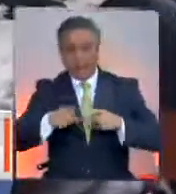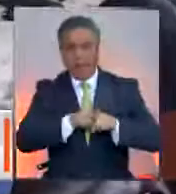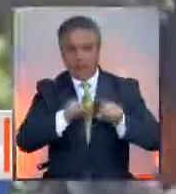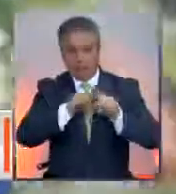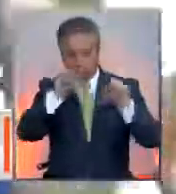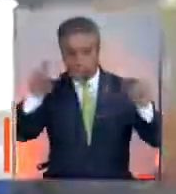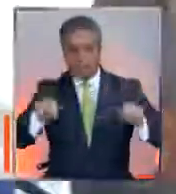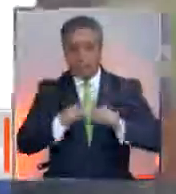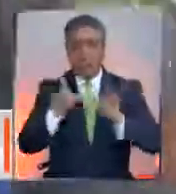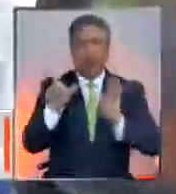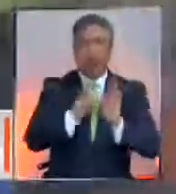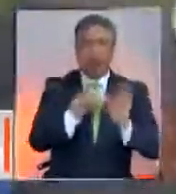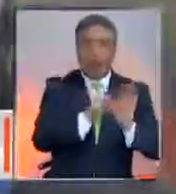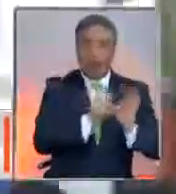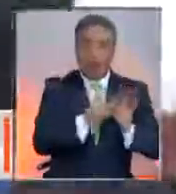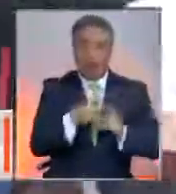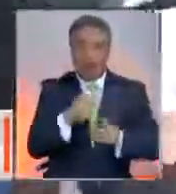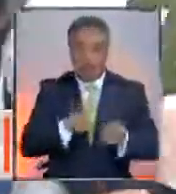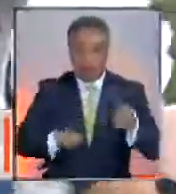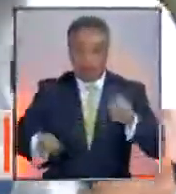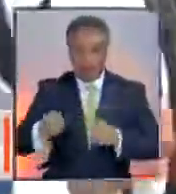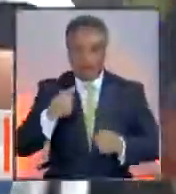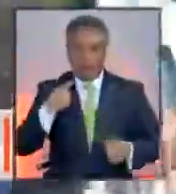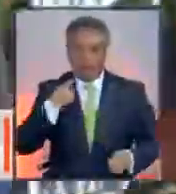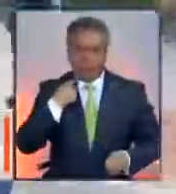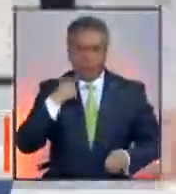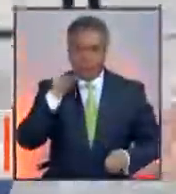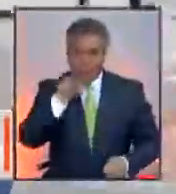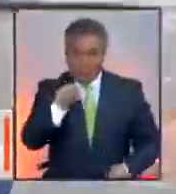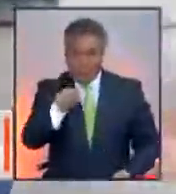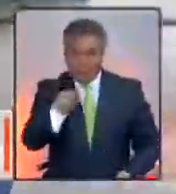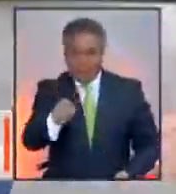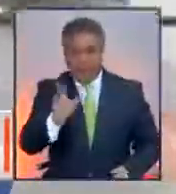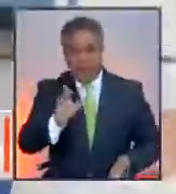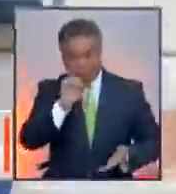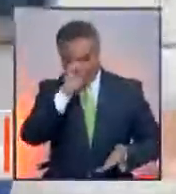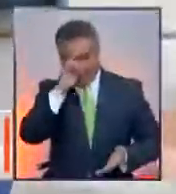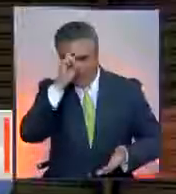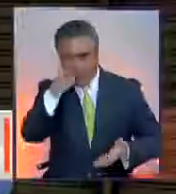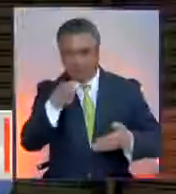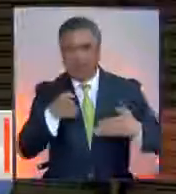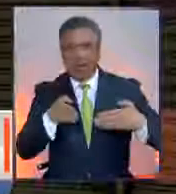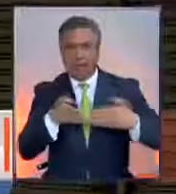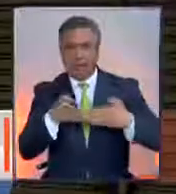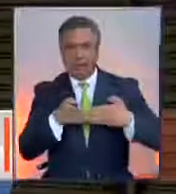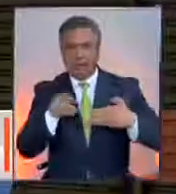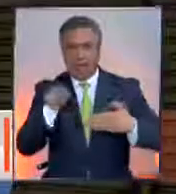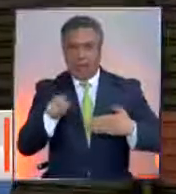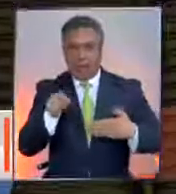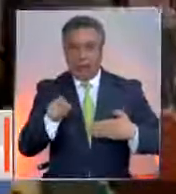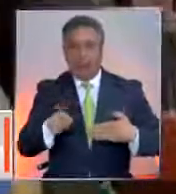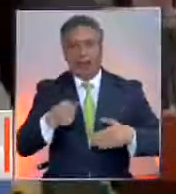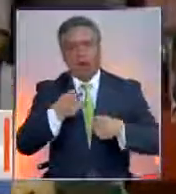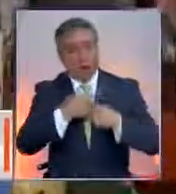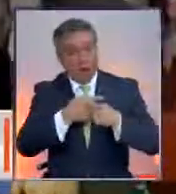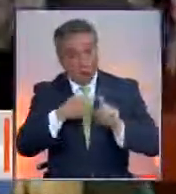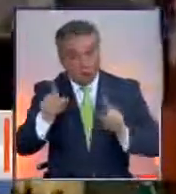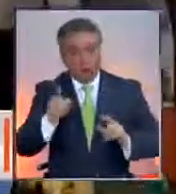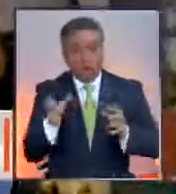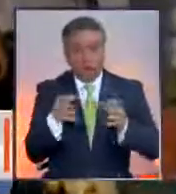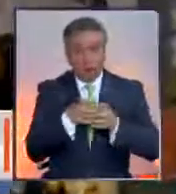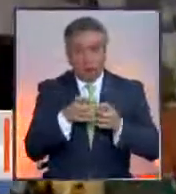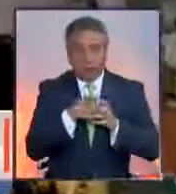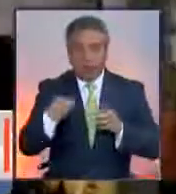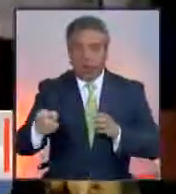de varios locales comerciales, entre ellos de la farmacia ubicada en la esquina. Previamente, otro grupo había llevado al